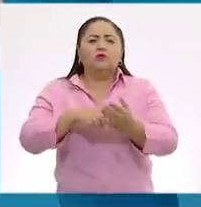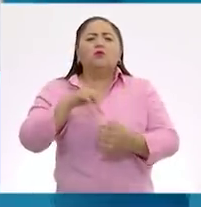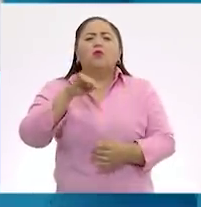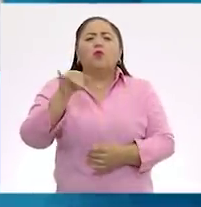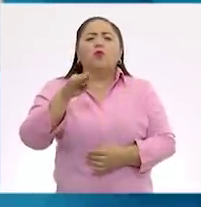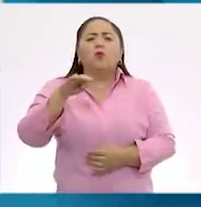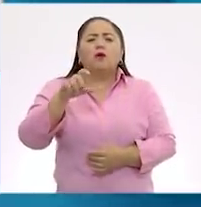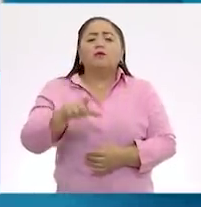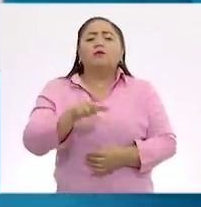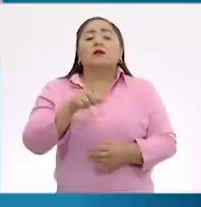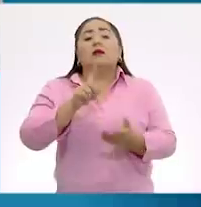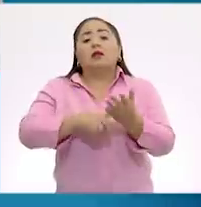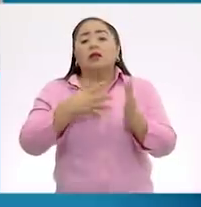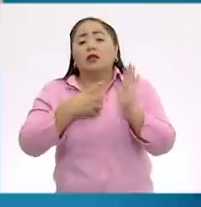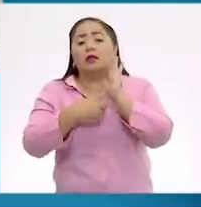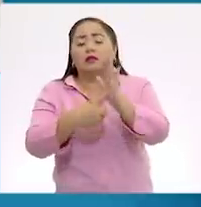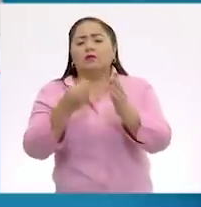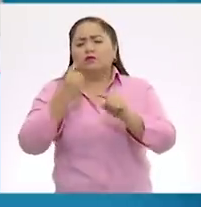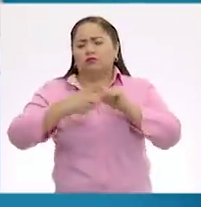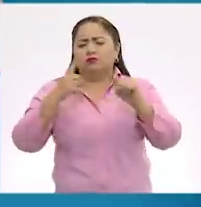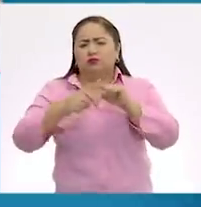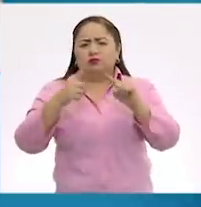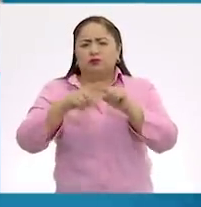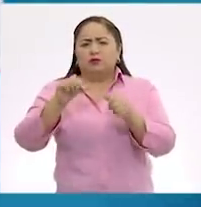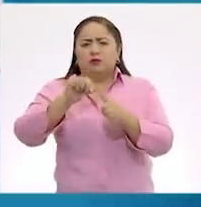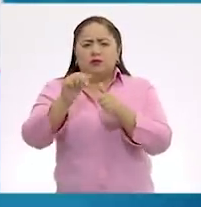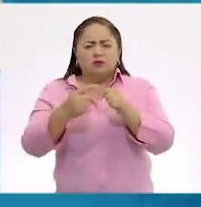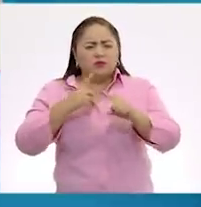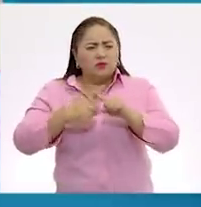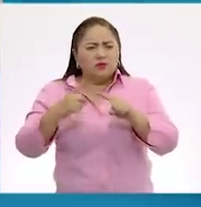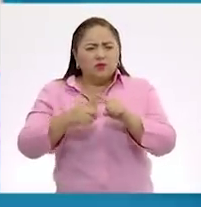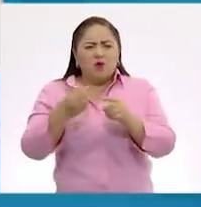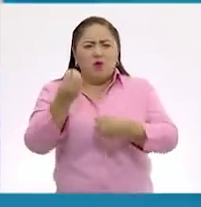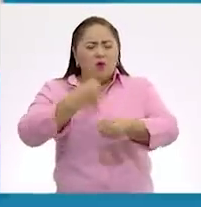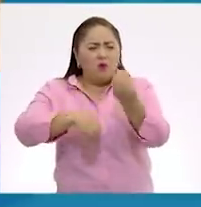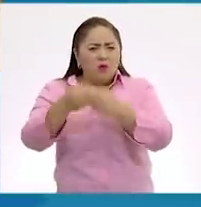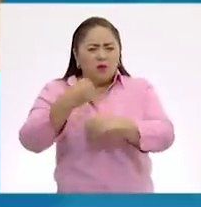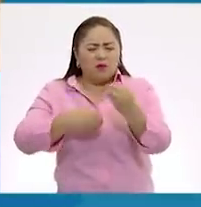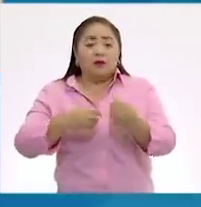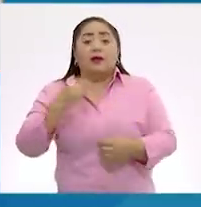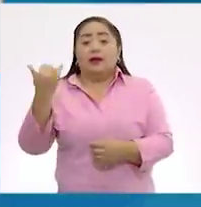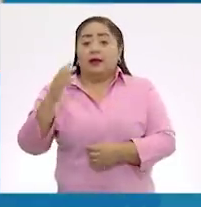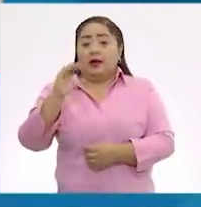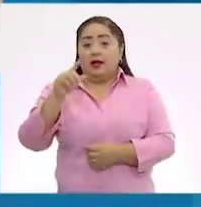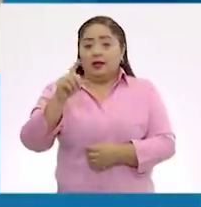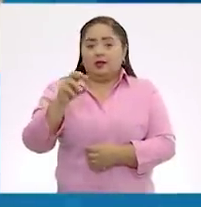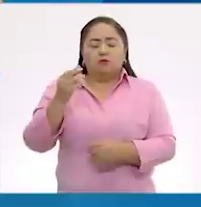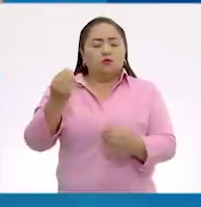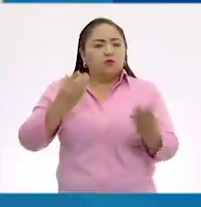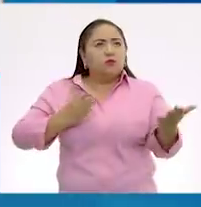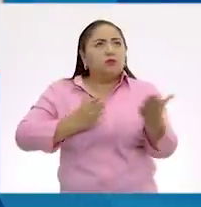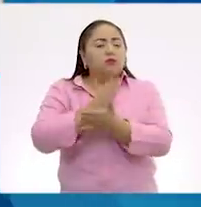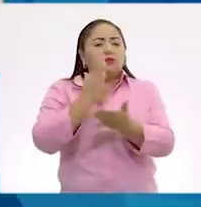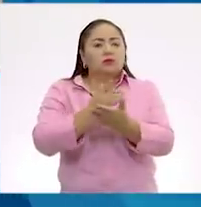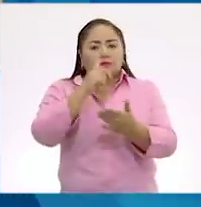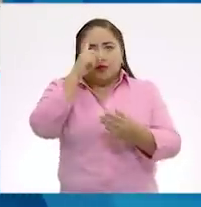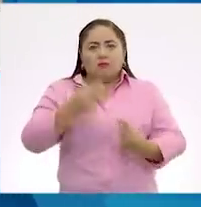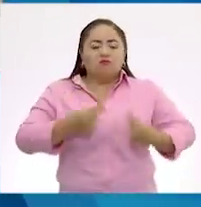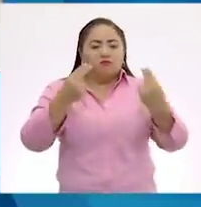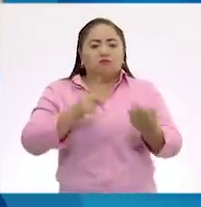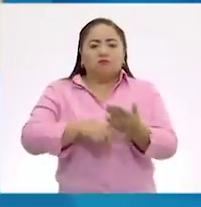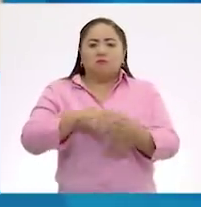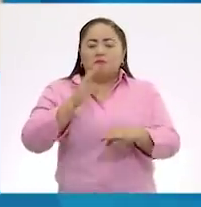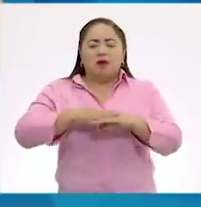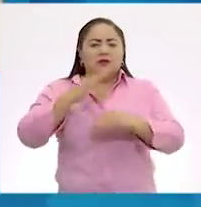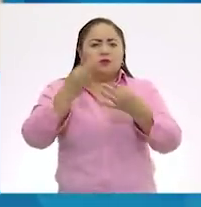y que muestra más de 100 obras del maestro de la escultura cinética y de los estabiles. Calder ha roto récords de subasta en las más